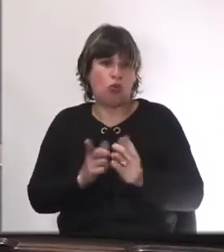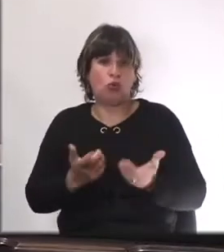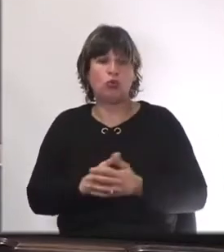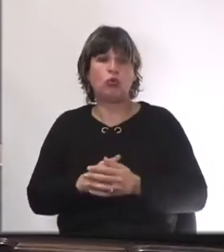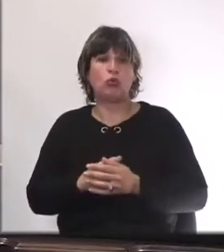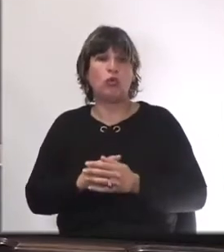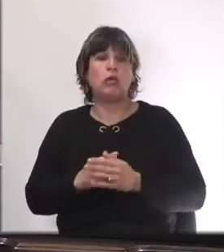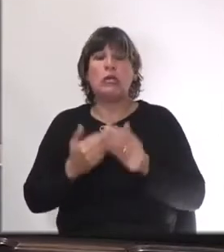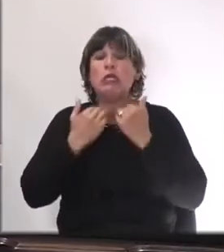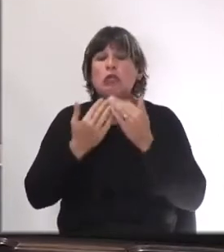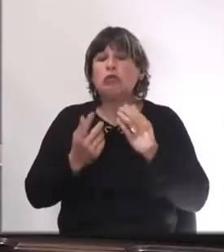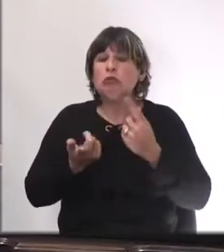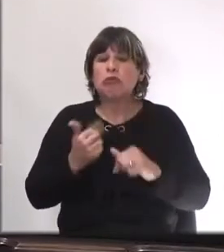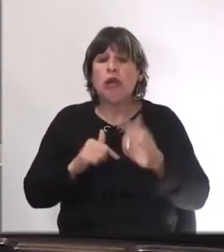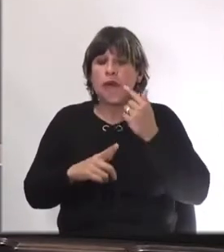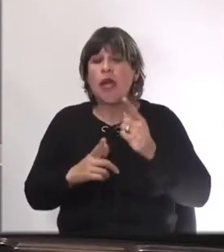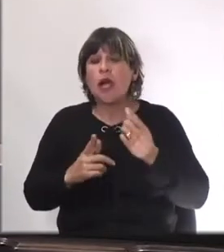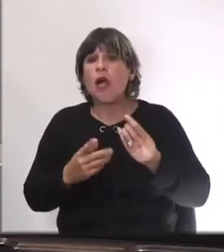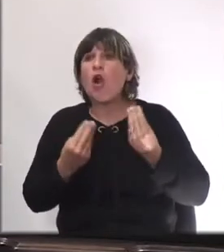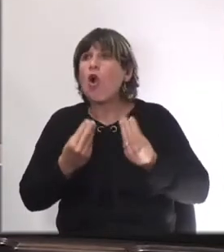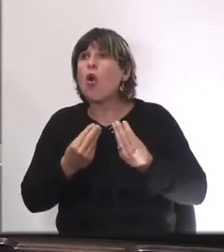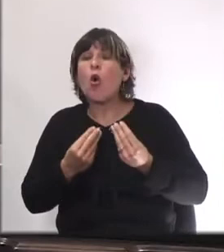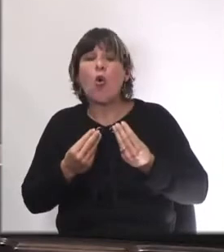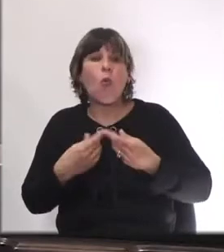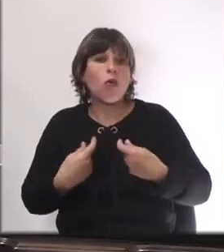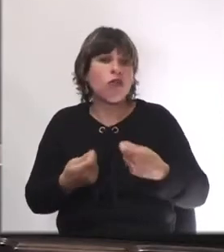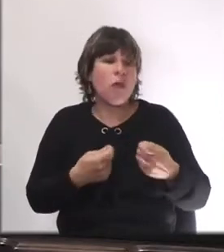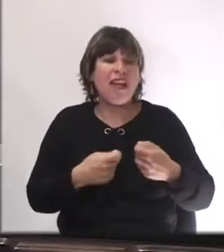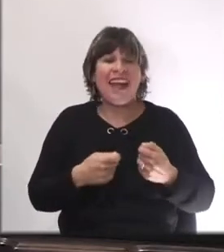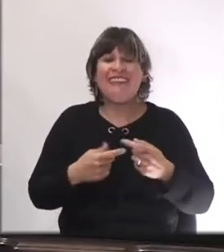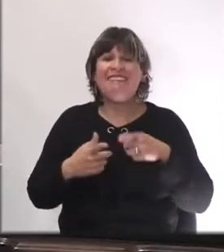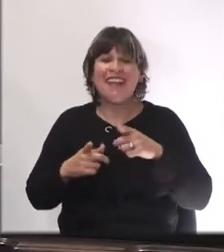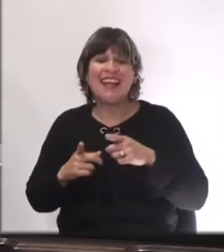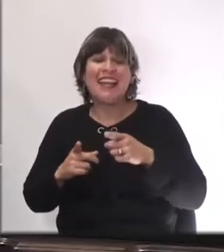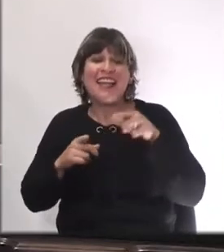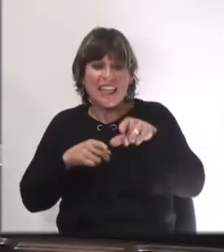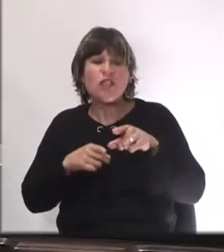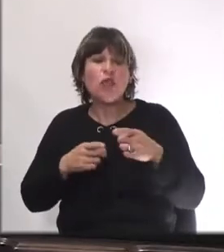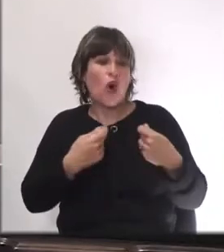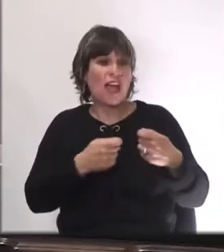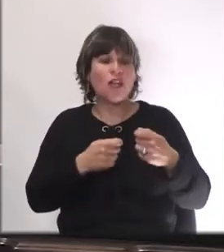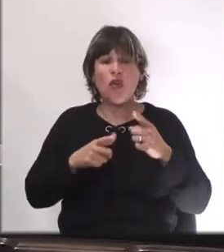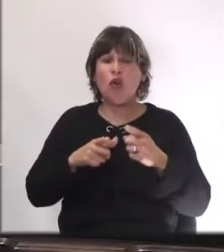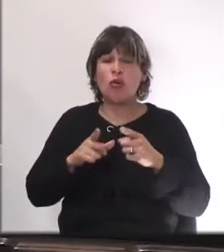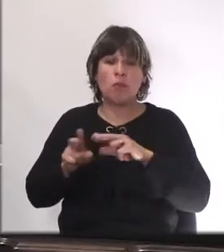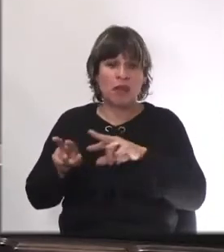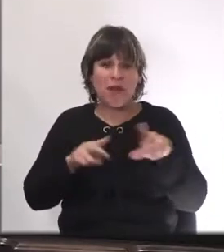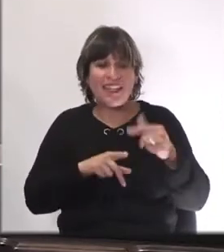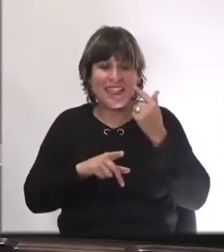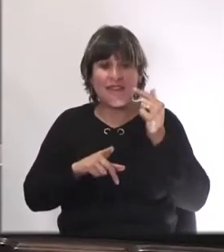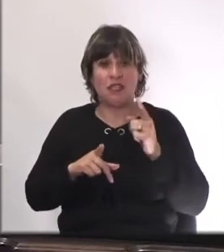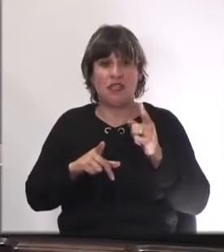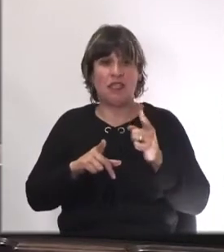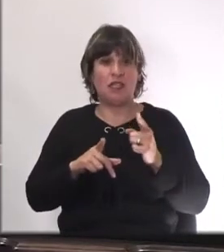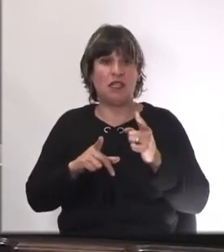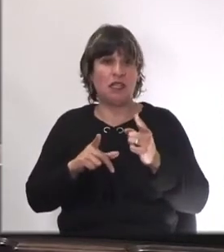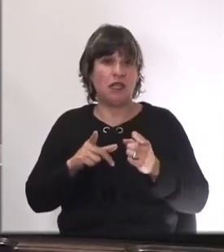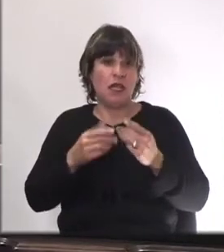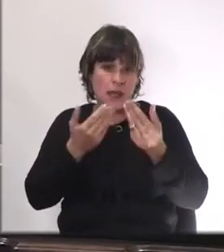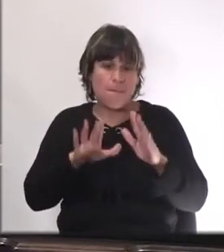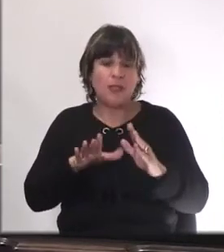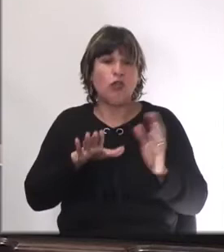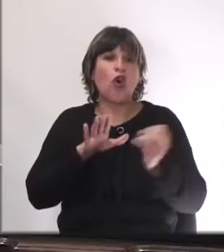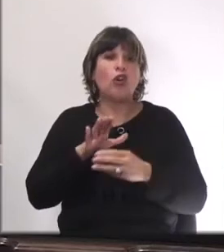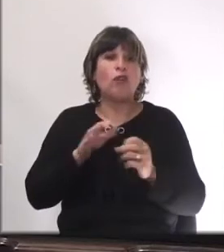sabe cómo se van a financiar muchos gastos permanentes que se incluyeron en el Fondo COVID. Ahí tenemos un capítulo bien